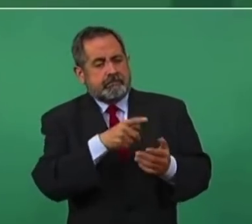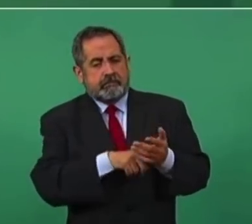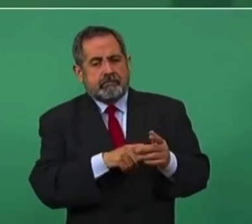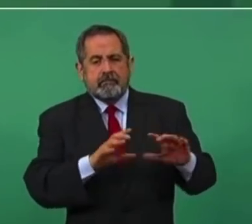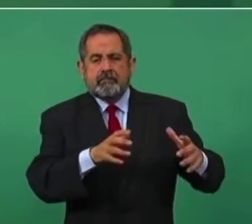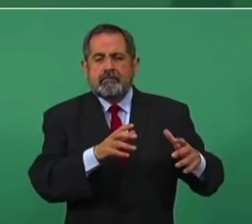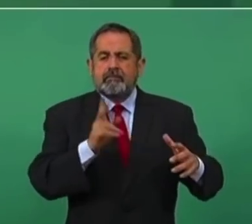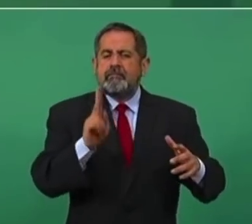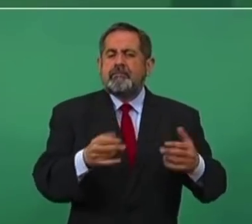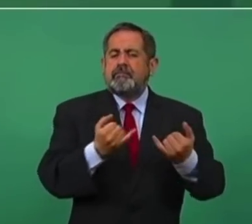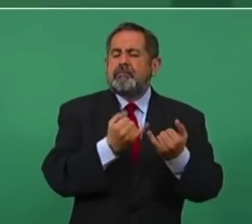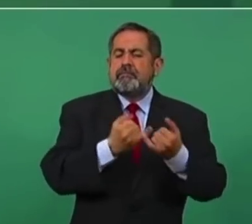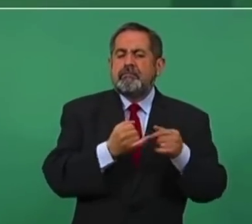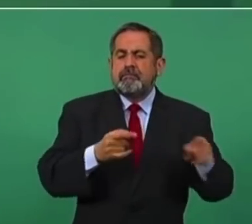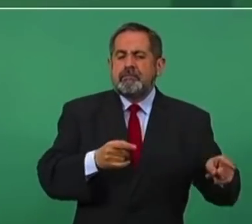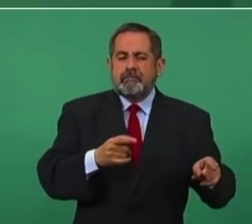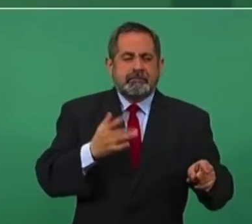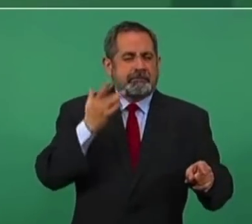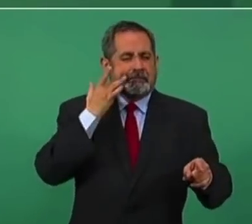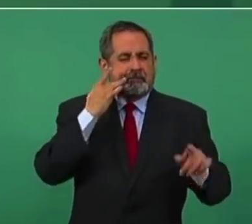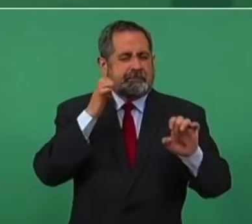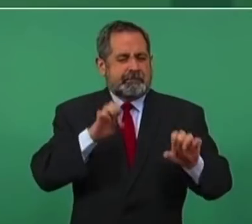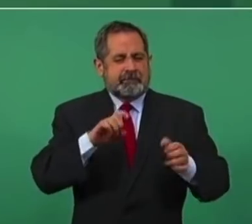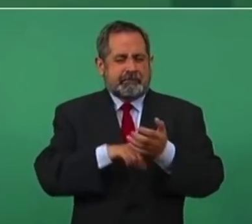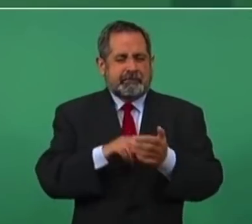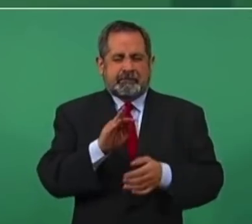que es como los fifís, ¿no?